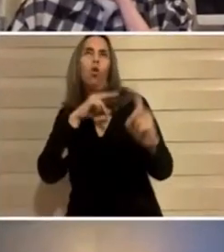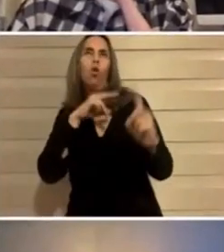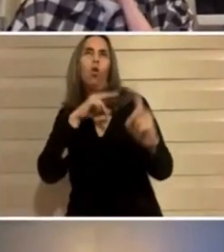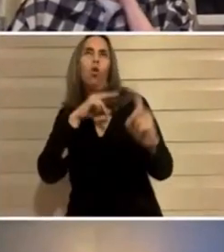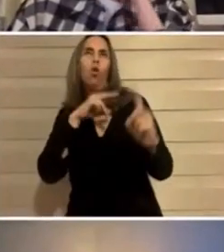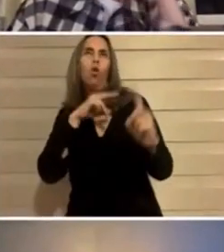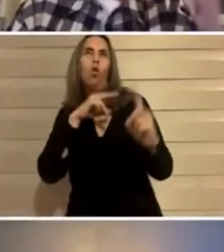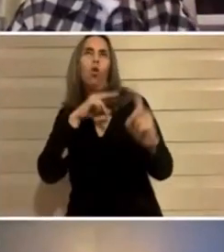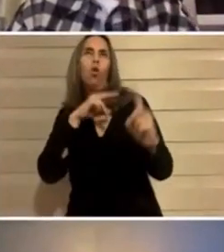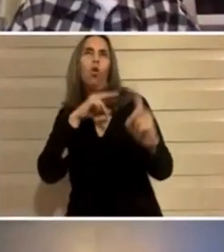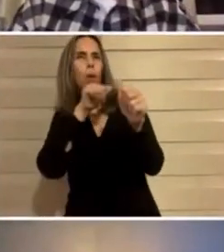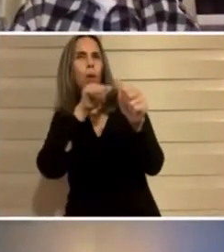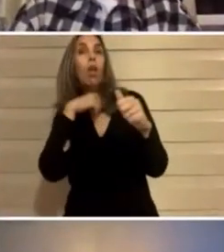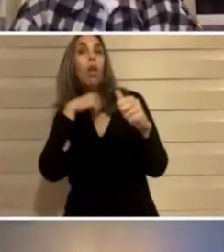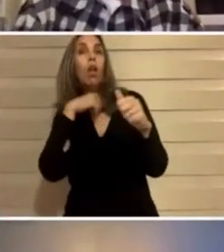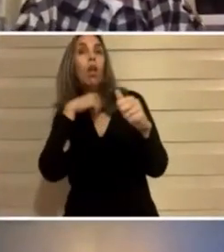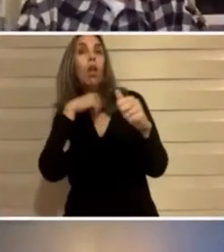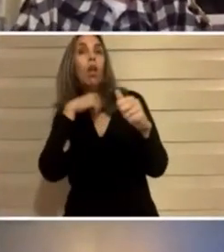Gracias. ¡Wow!